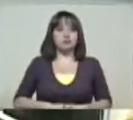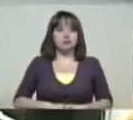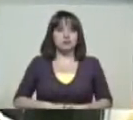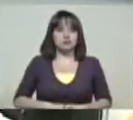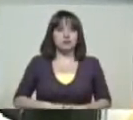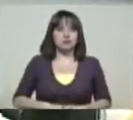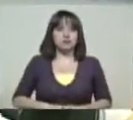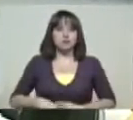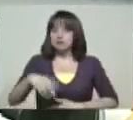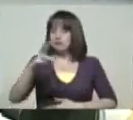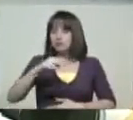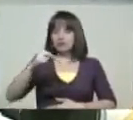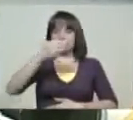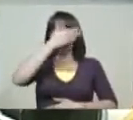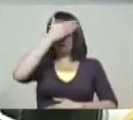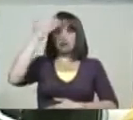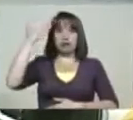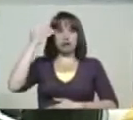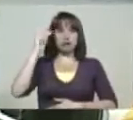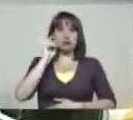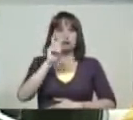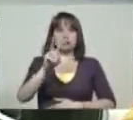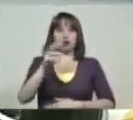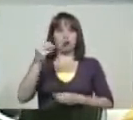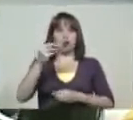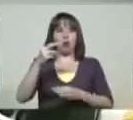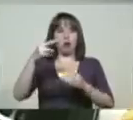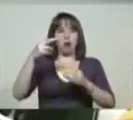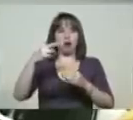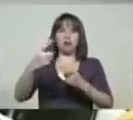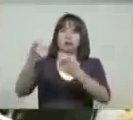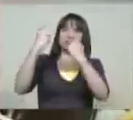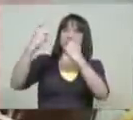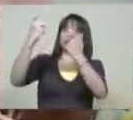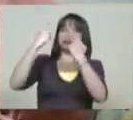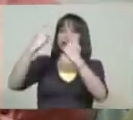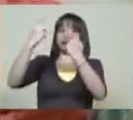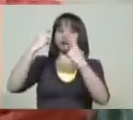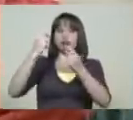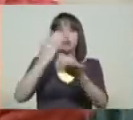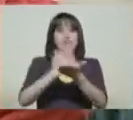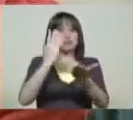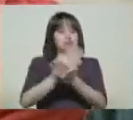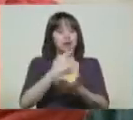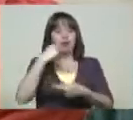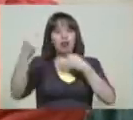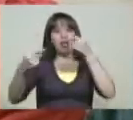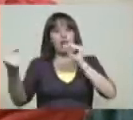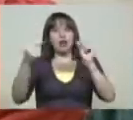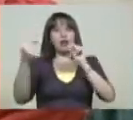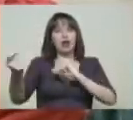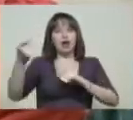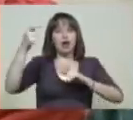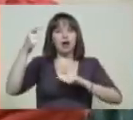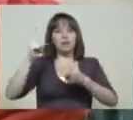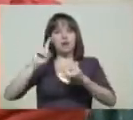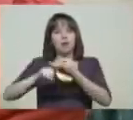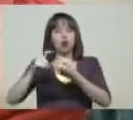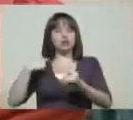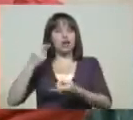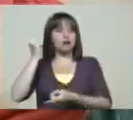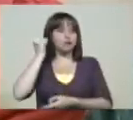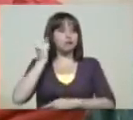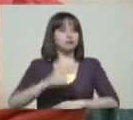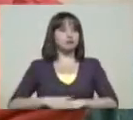A mí nunca se me olvidaron, Fernando, tus recomendaciones, tus consejos. Siempre se los recuerdo a Silvia. Fue